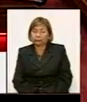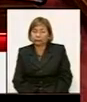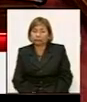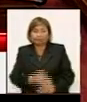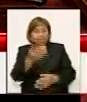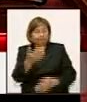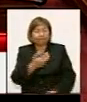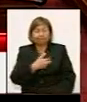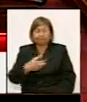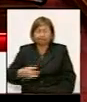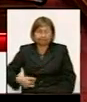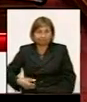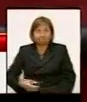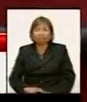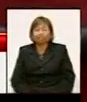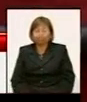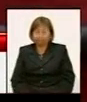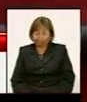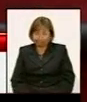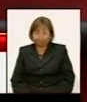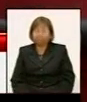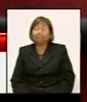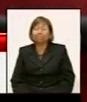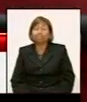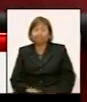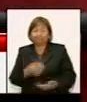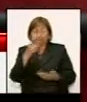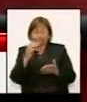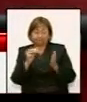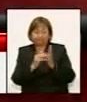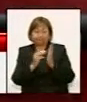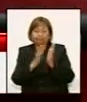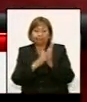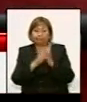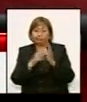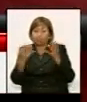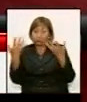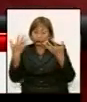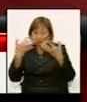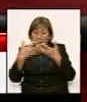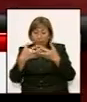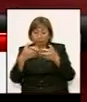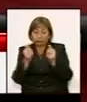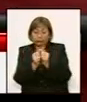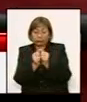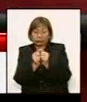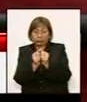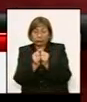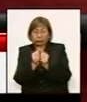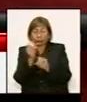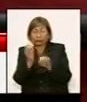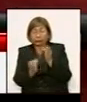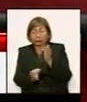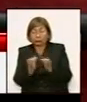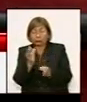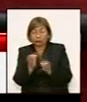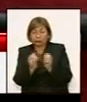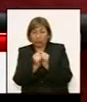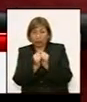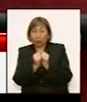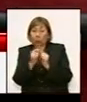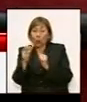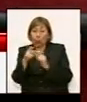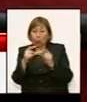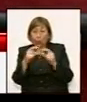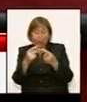Presidenta, habiendo un texto consensuado junto con la Comisión de Justicia,